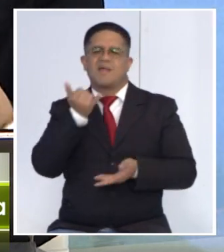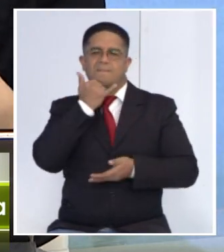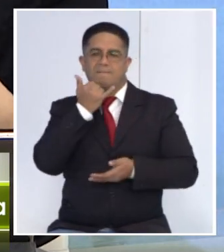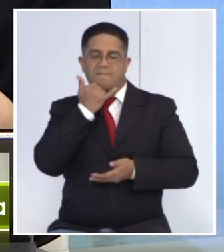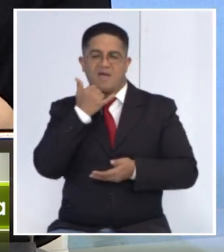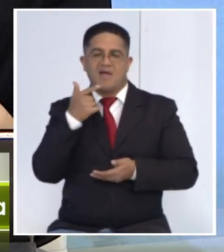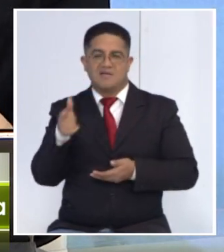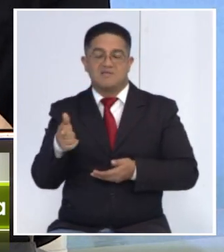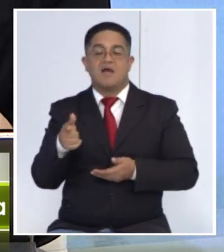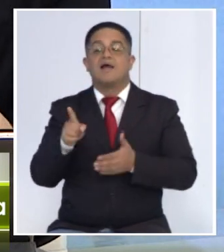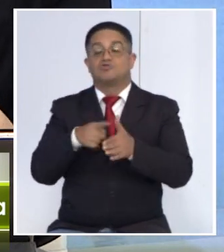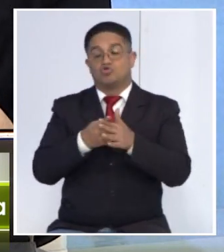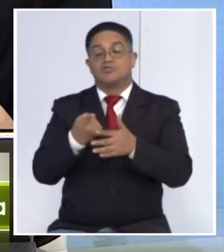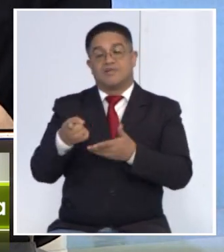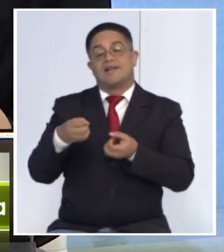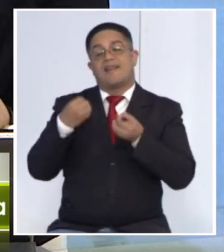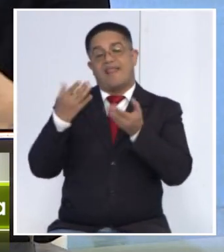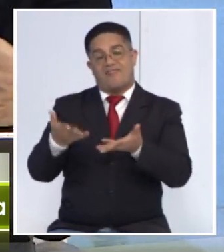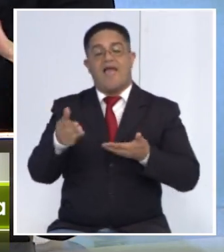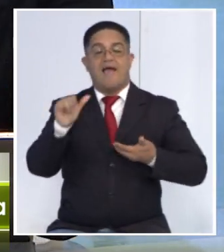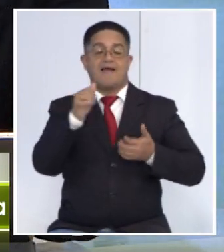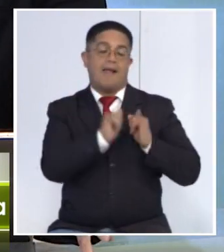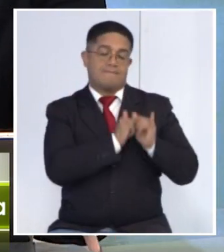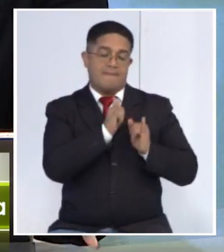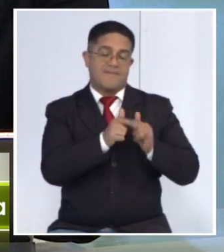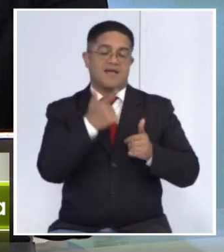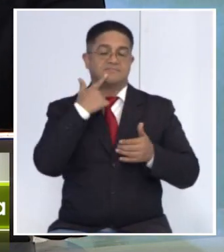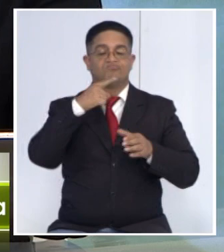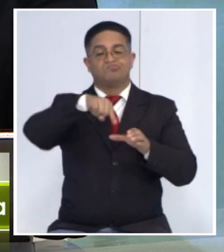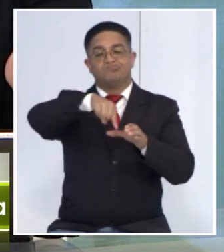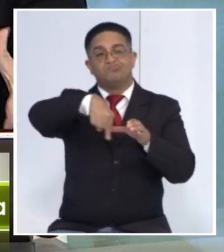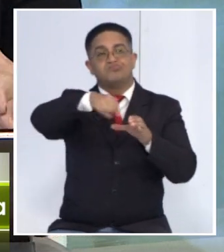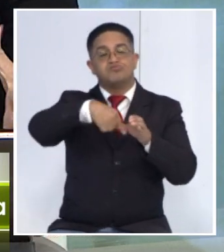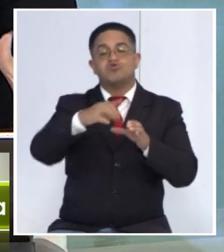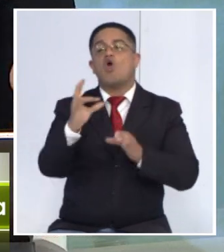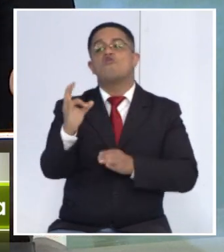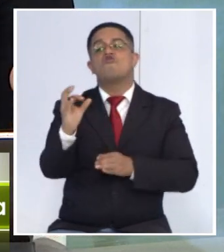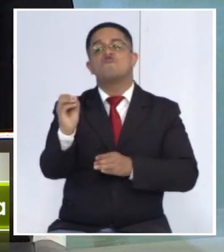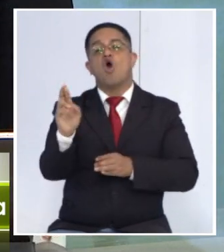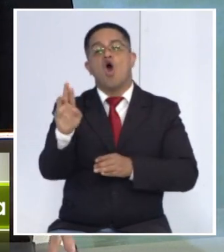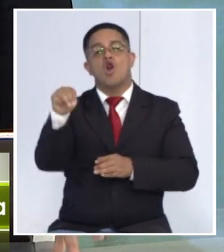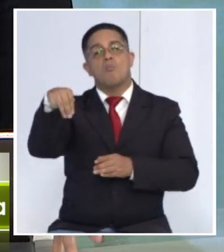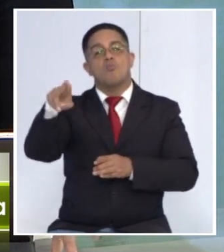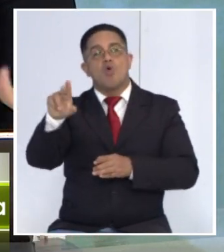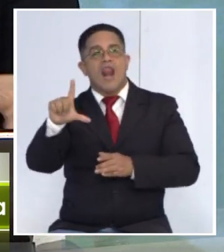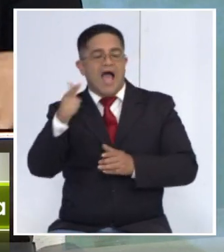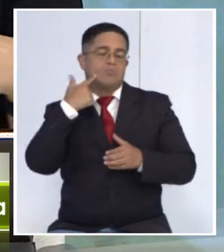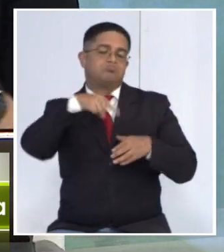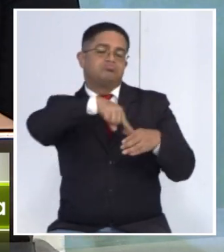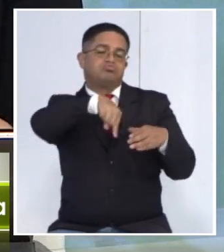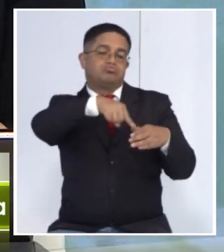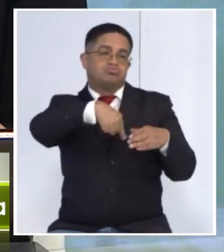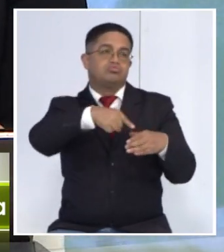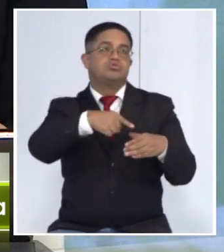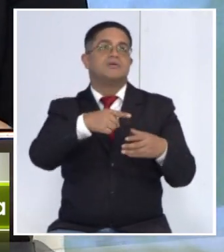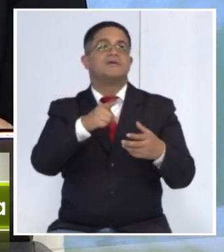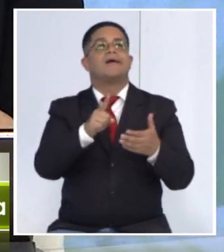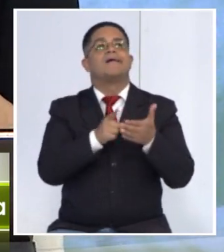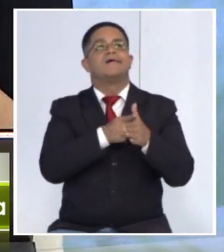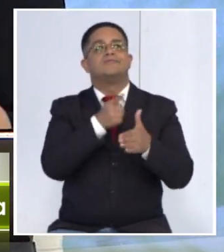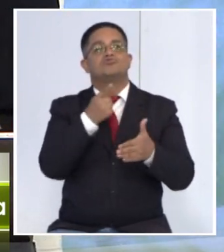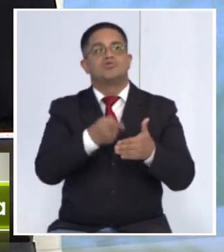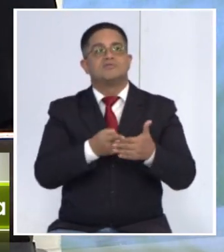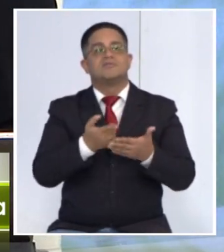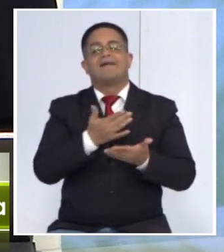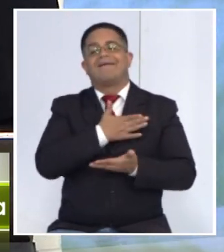están haciendo un complemento de fórmulas a este bebé que tiene pocos meses de nacida, prácticamente un solo mes. Y entonces